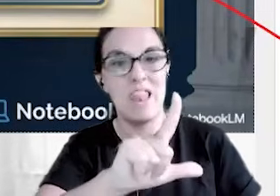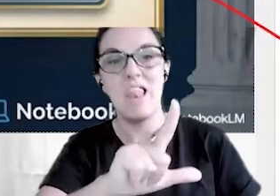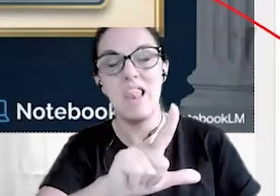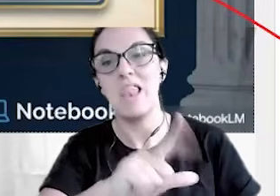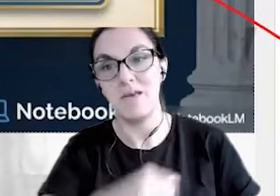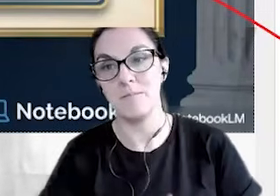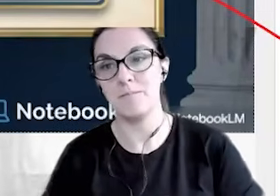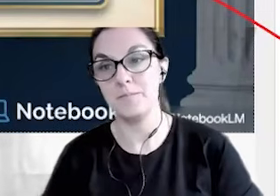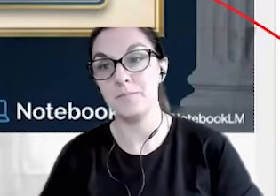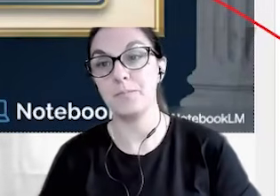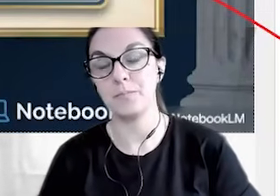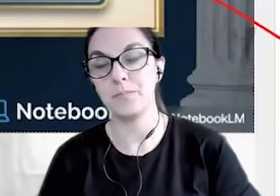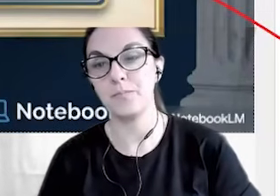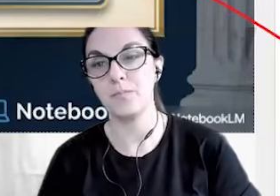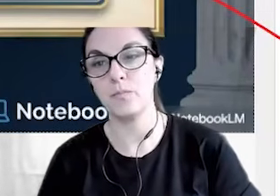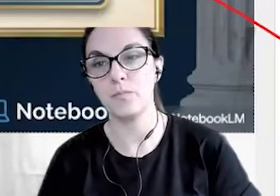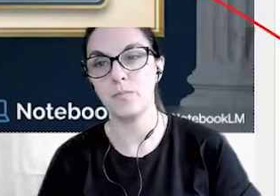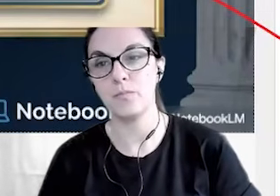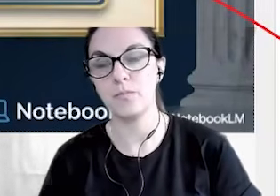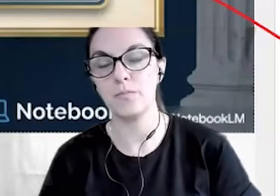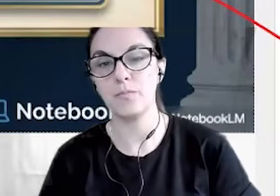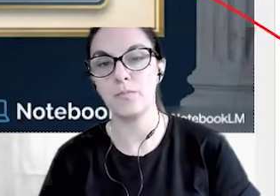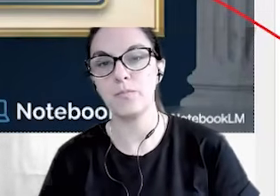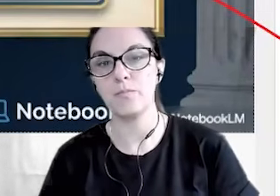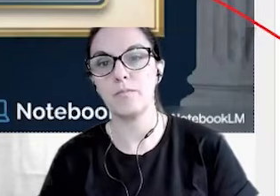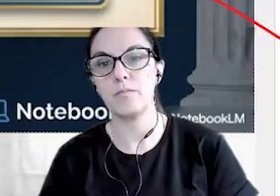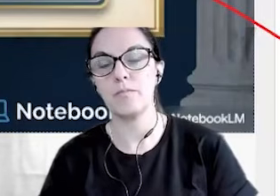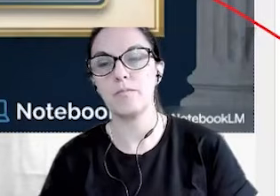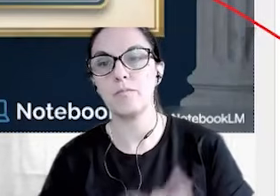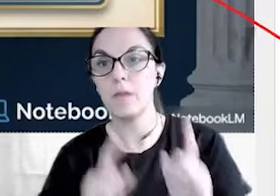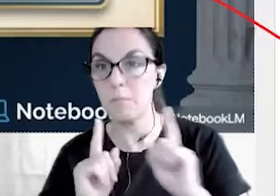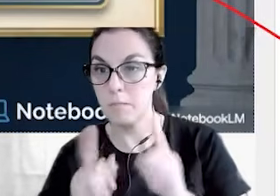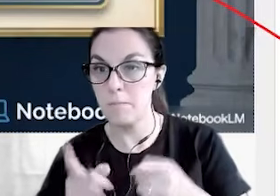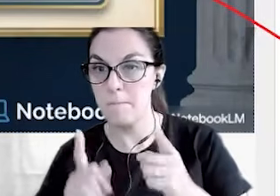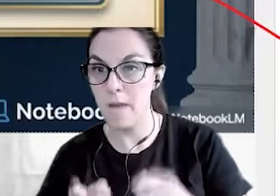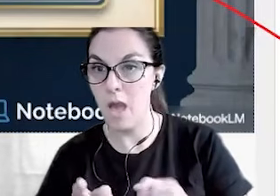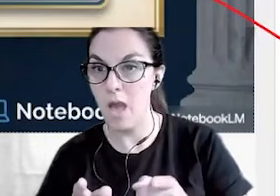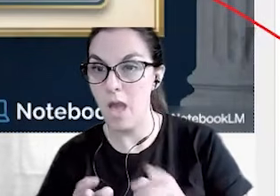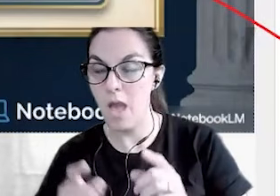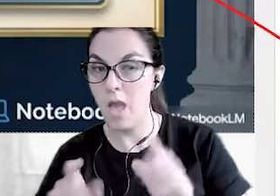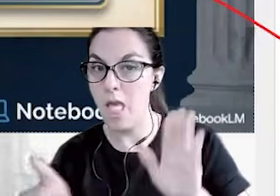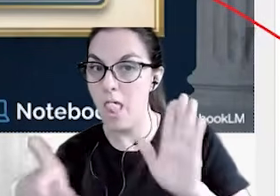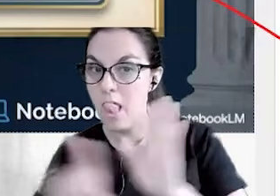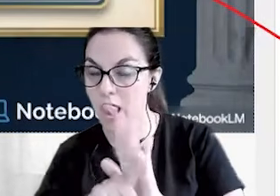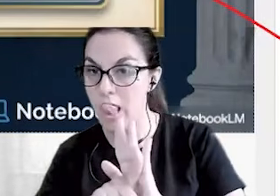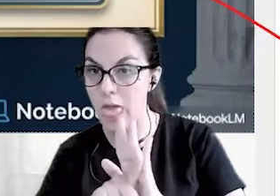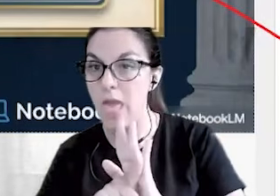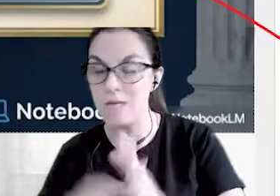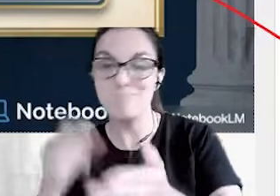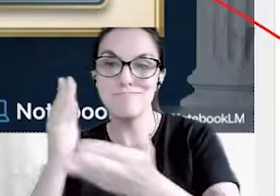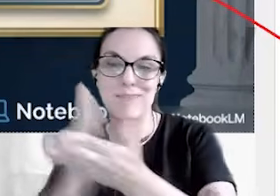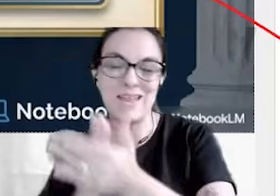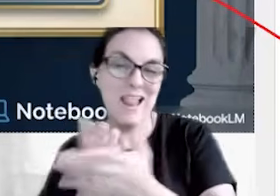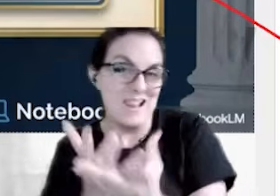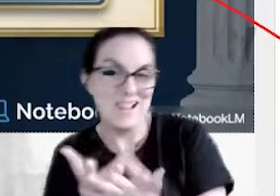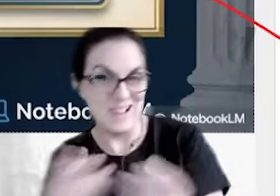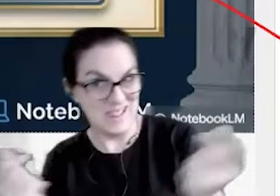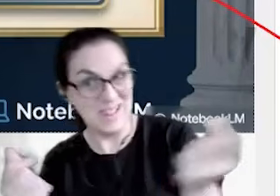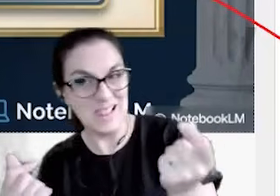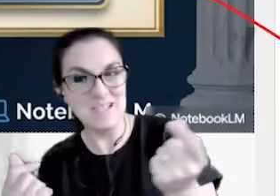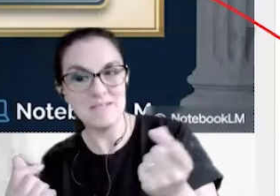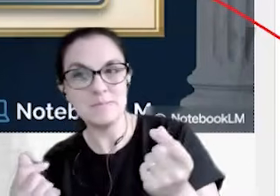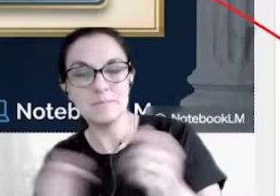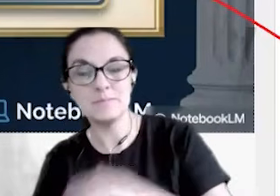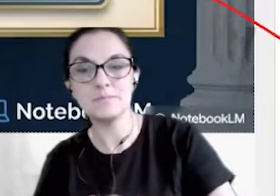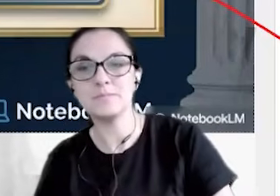Vidal, aplicando la doctrina de la ley penal más benigna y diciendo que no